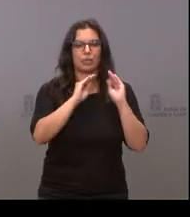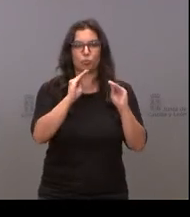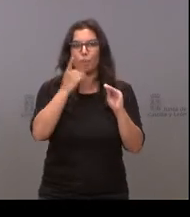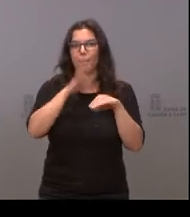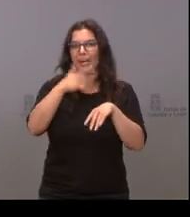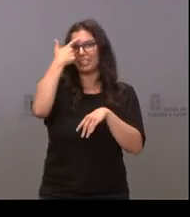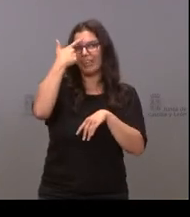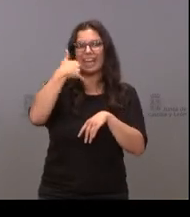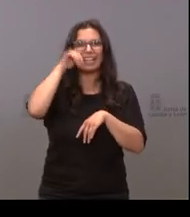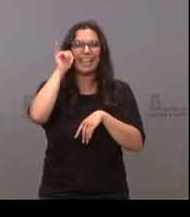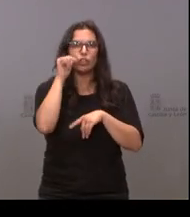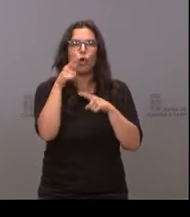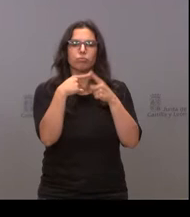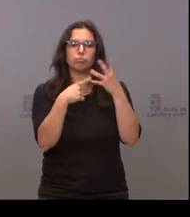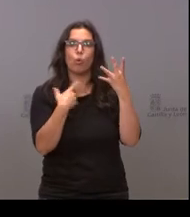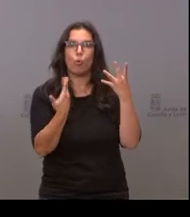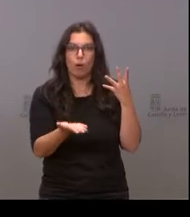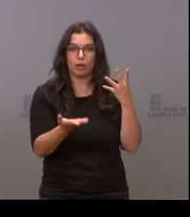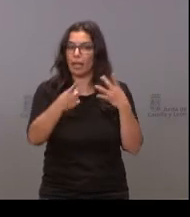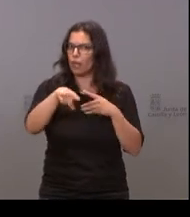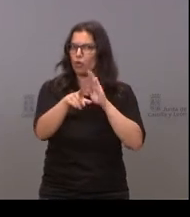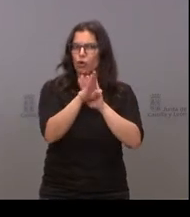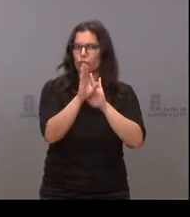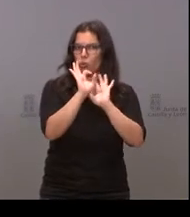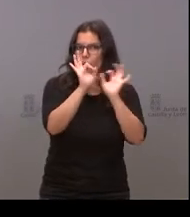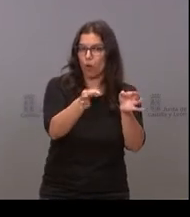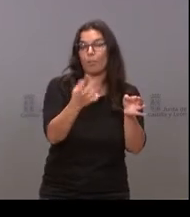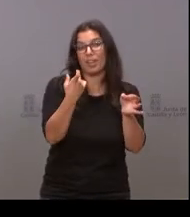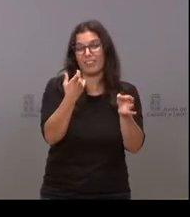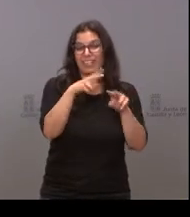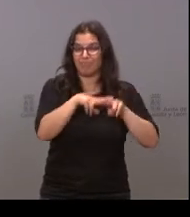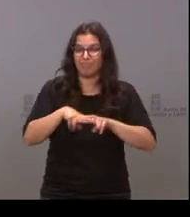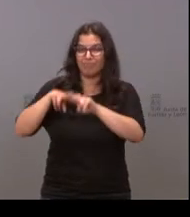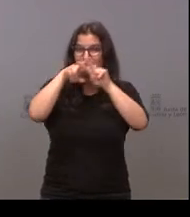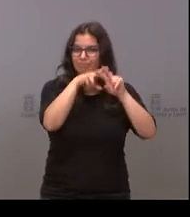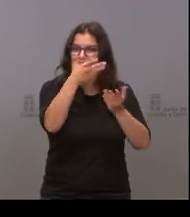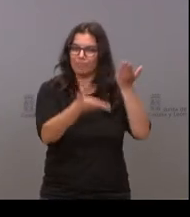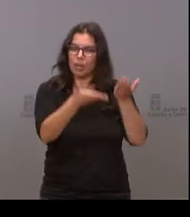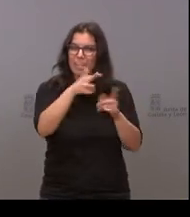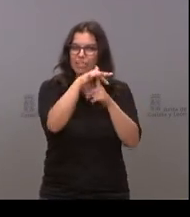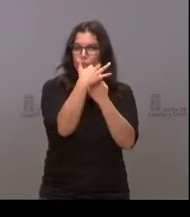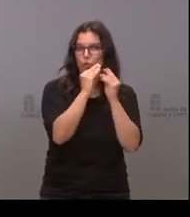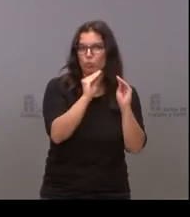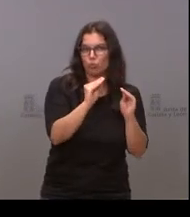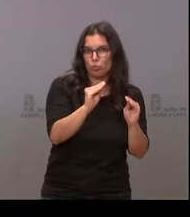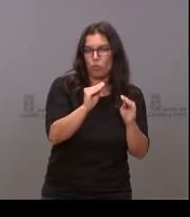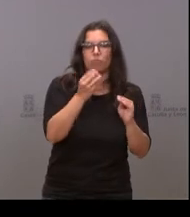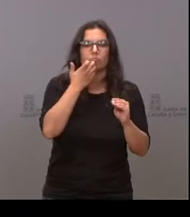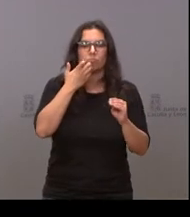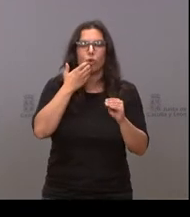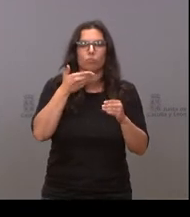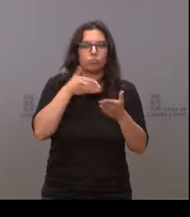evidentemente las personas van a continuar viendo en su domicilio pero es necesario examinar la situación tiene desde un punto de vista arquitectónico